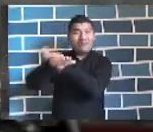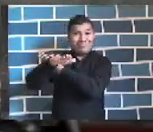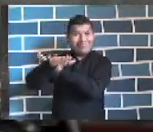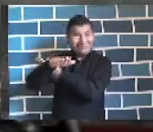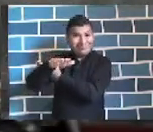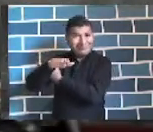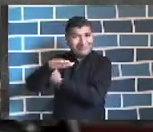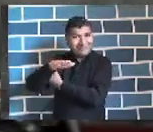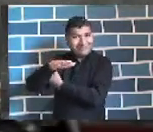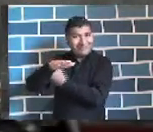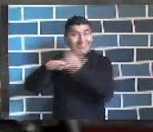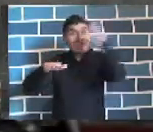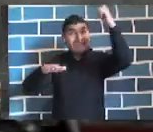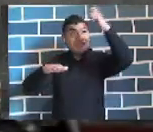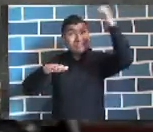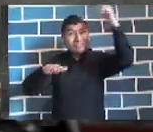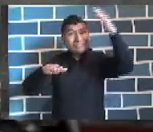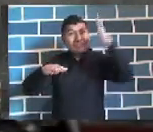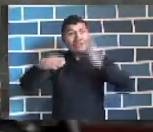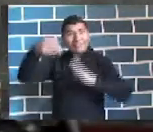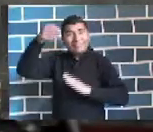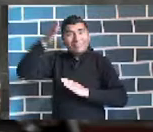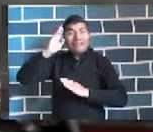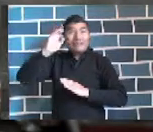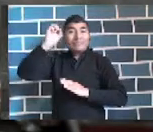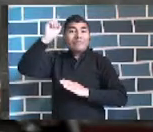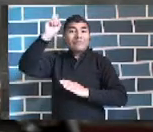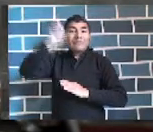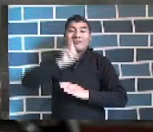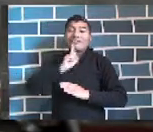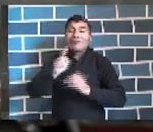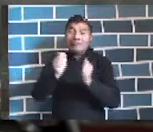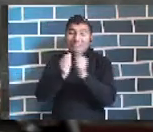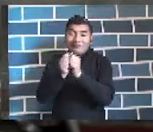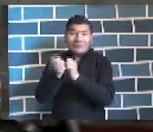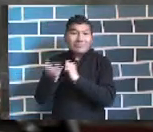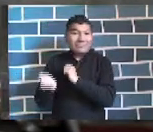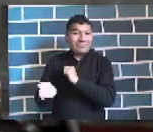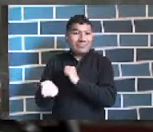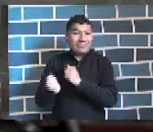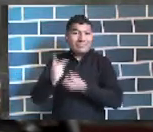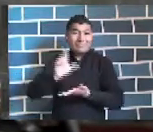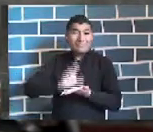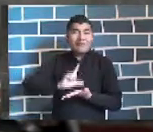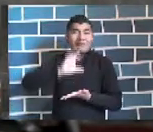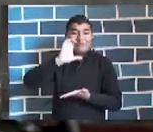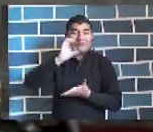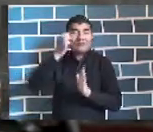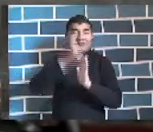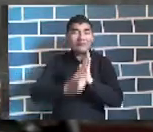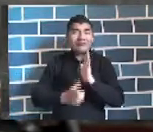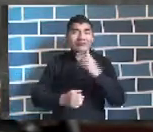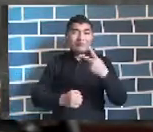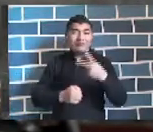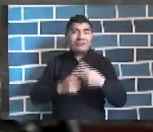y la gracia de Dios estaba con él. Lucas